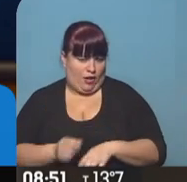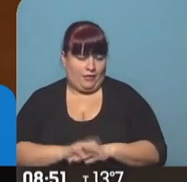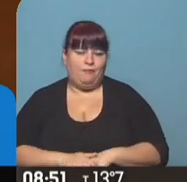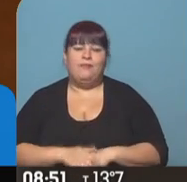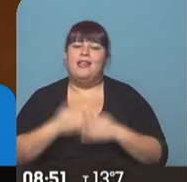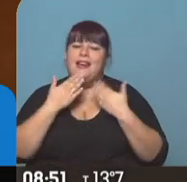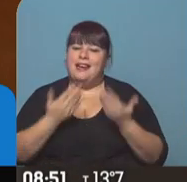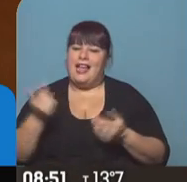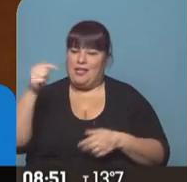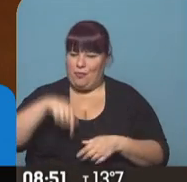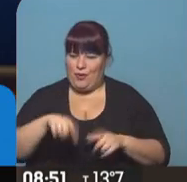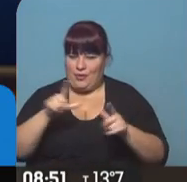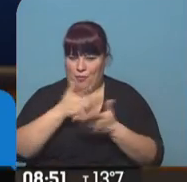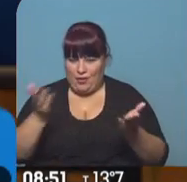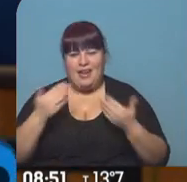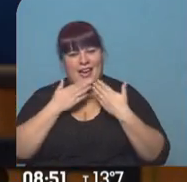frank quintana gracias pero esto en la televisión pública gracias a fernando